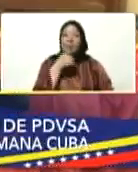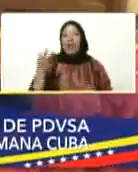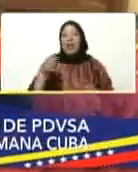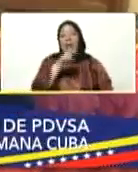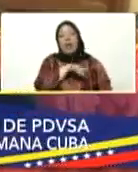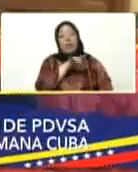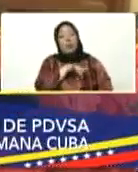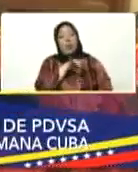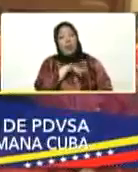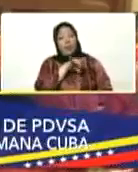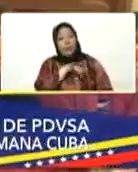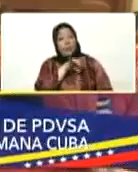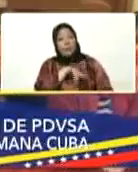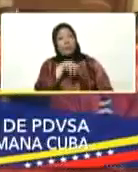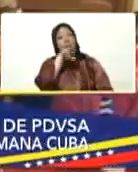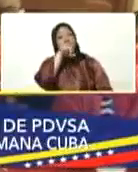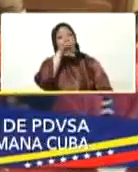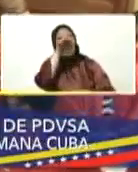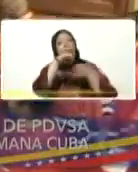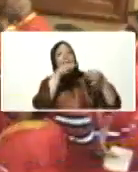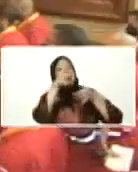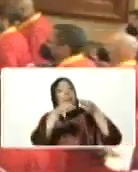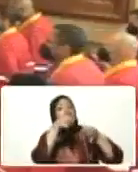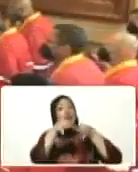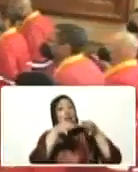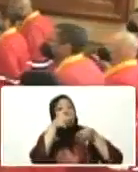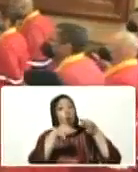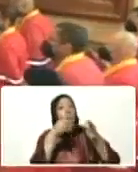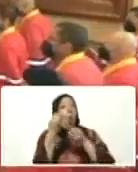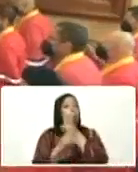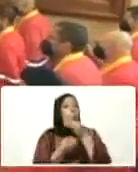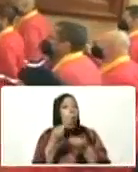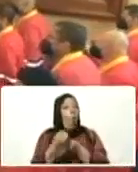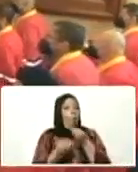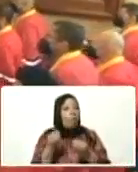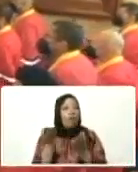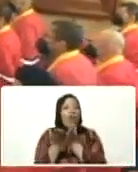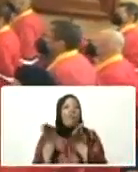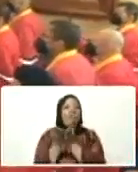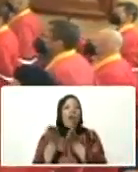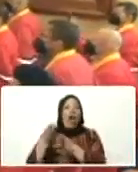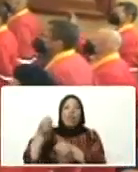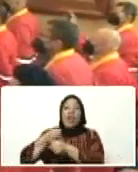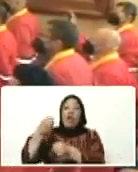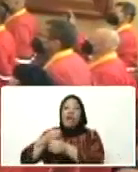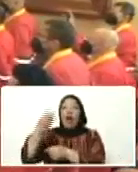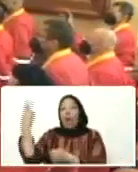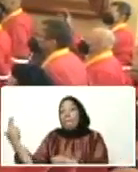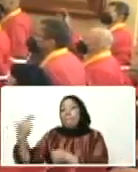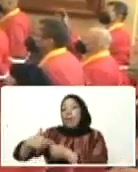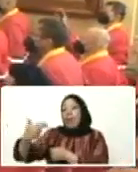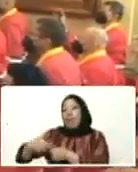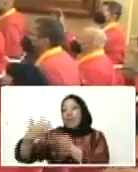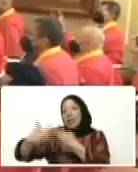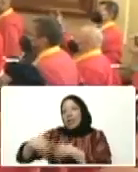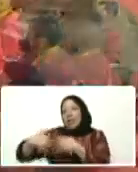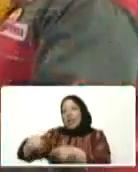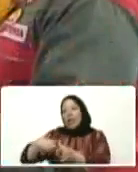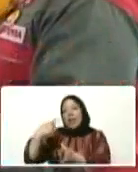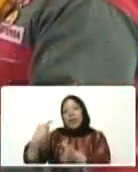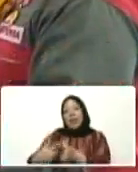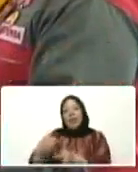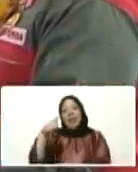emotiva ha narrado lo que ha sido esta gesta heroica de la clase trabajadora de PDVSA. Allí vemos entonces lo